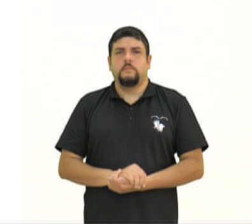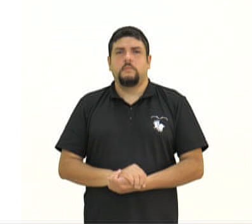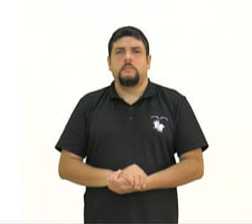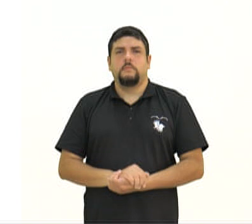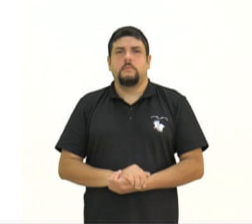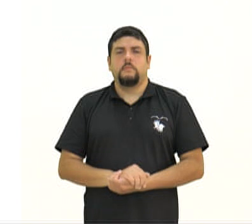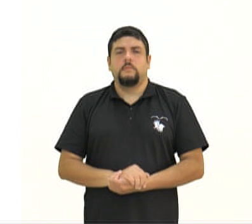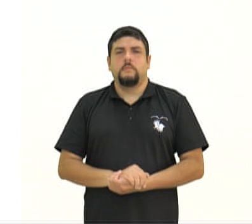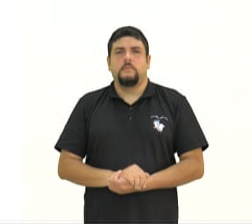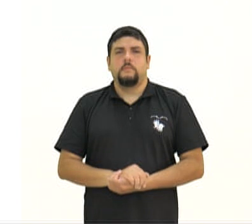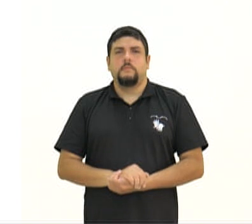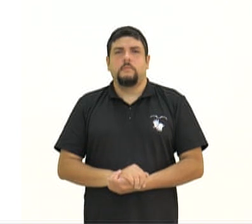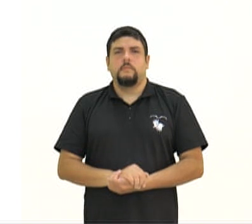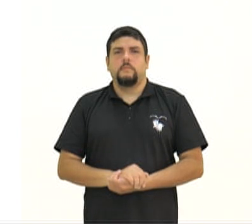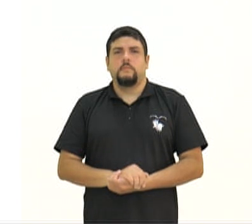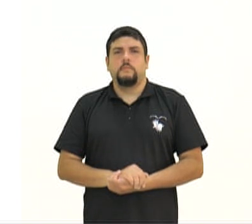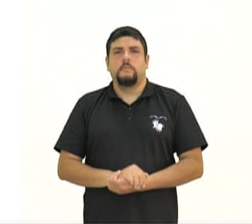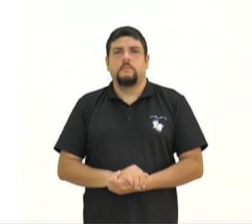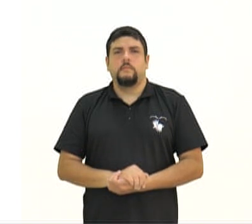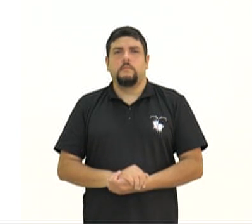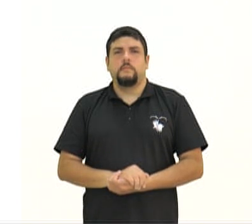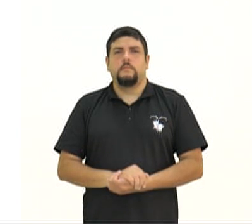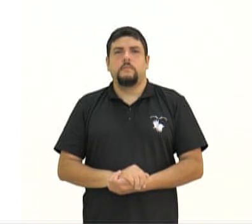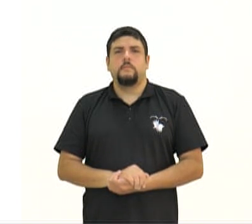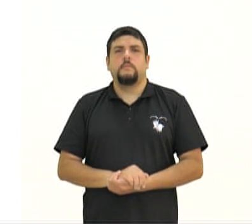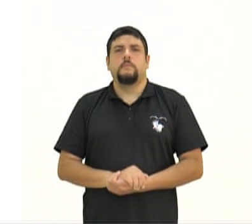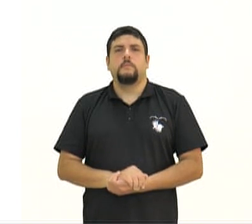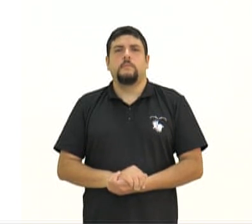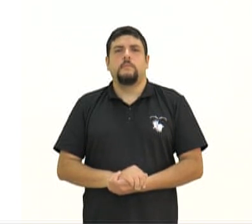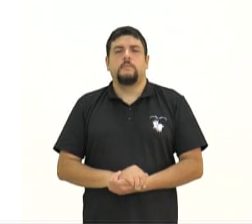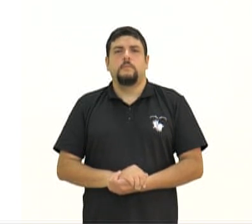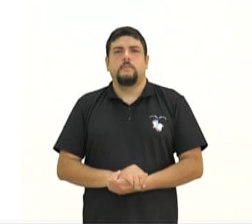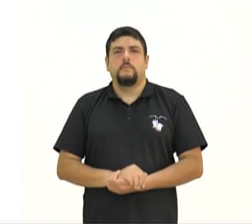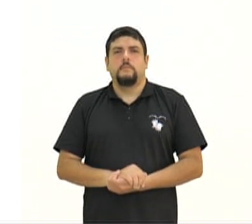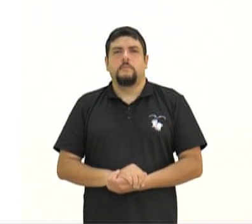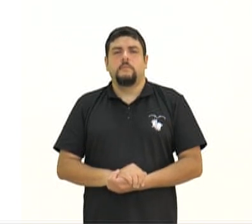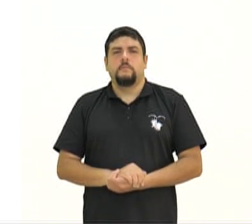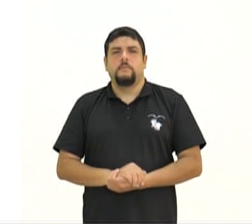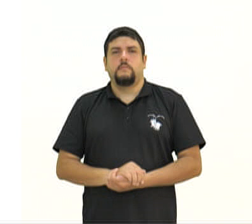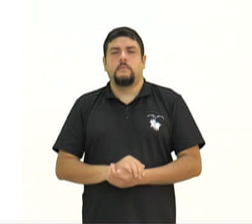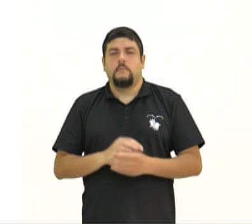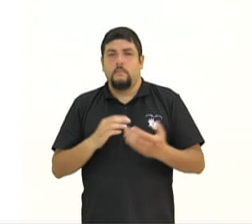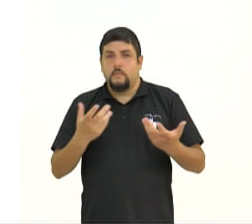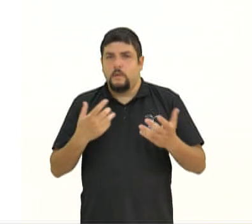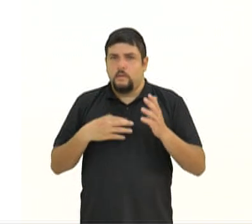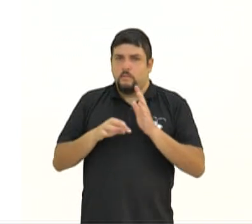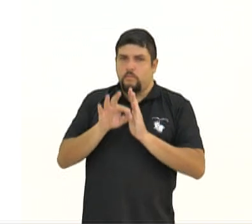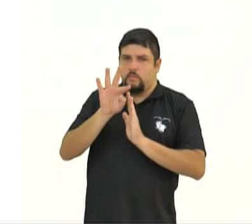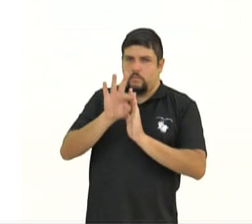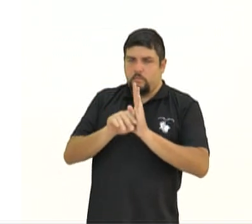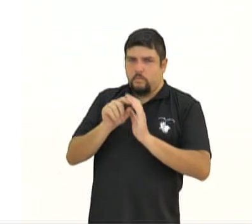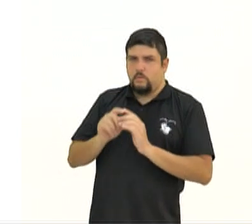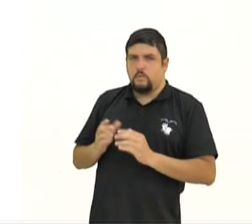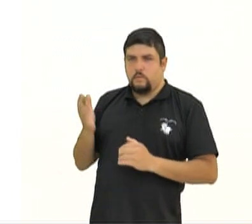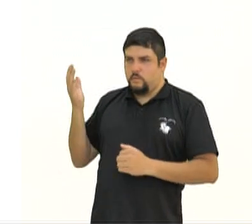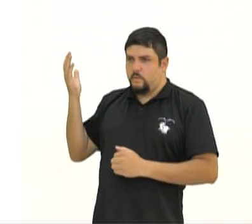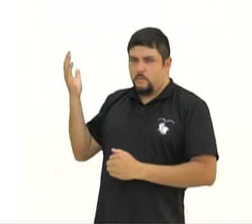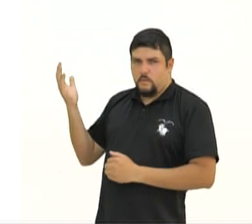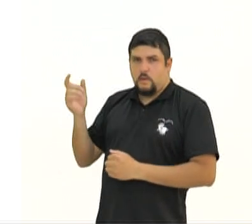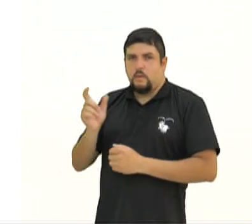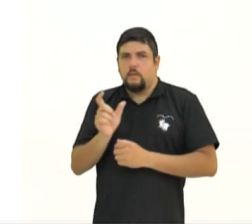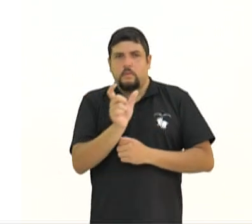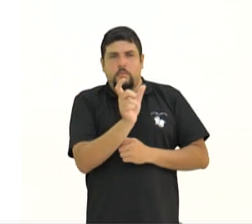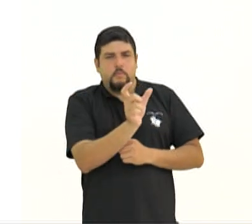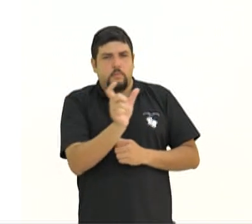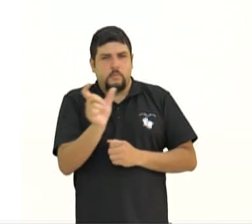cuerpo hasta que toque tus rodillas com o pecho. Então, a gente tem aqui ó, essas palavras sublinhadas, que são as